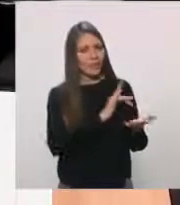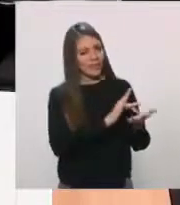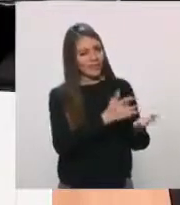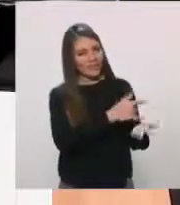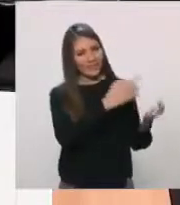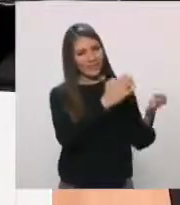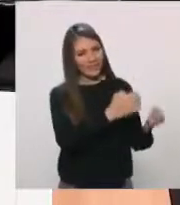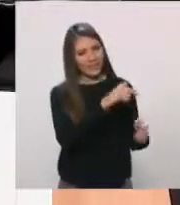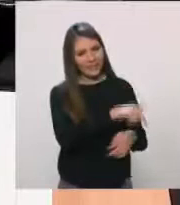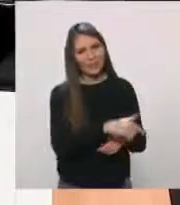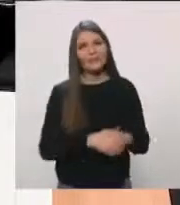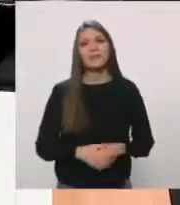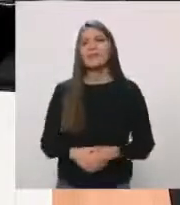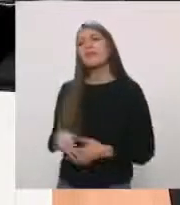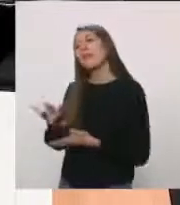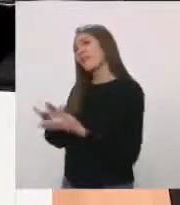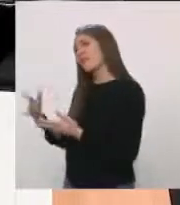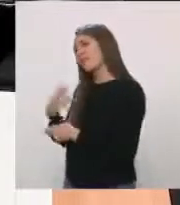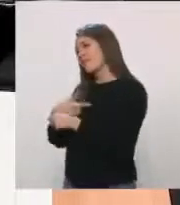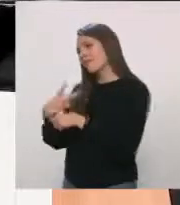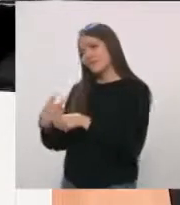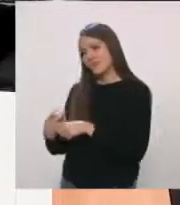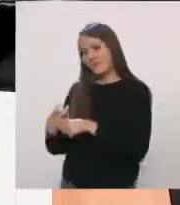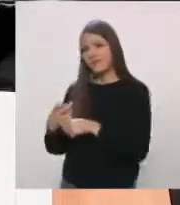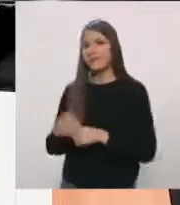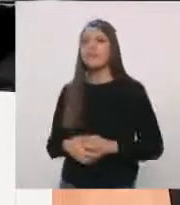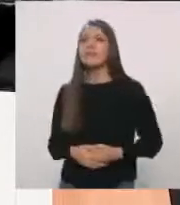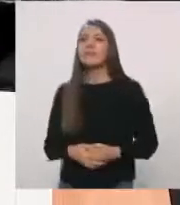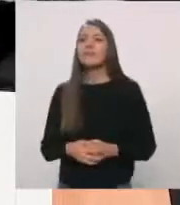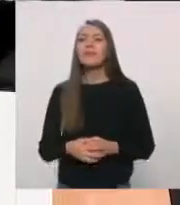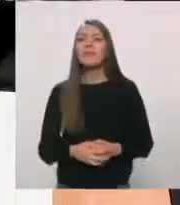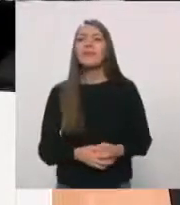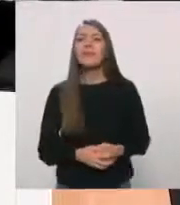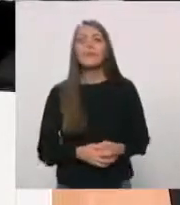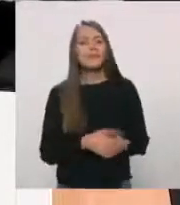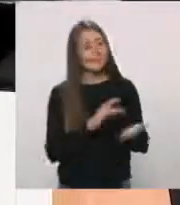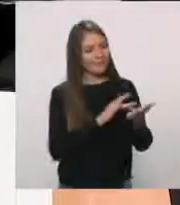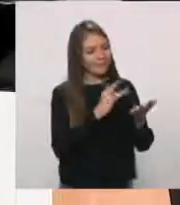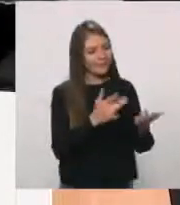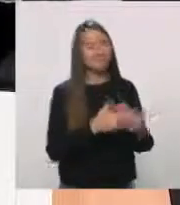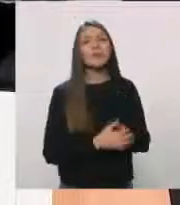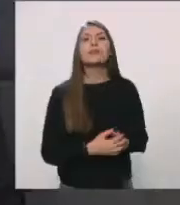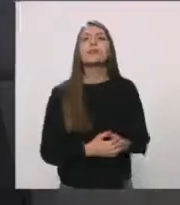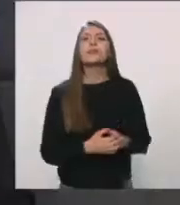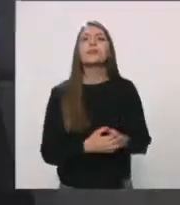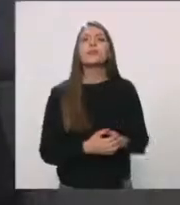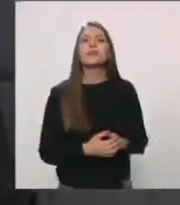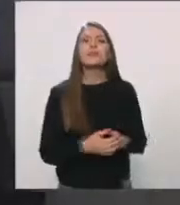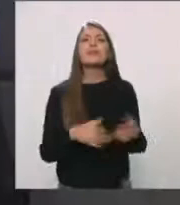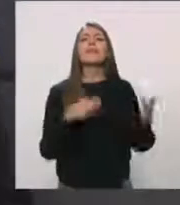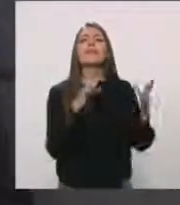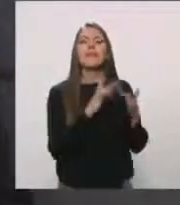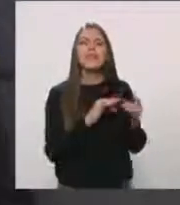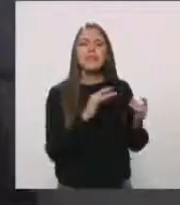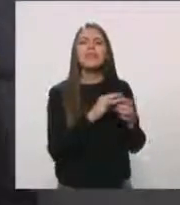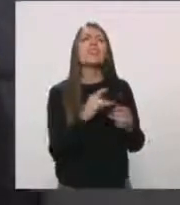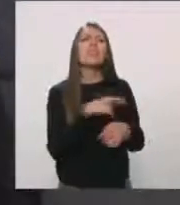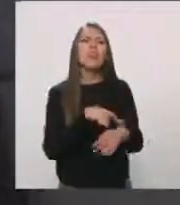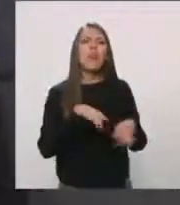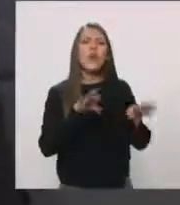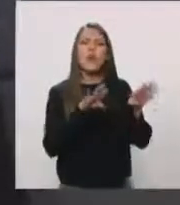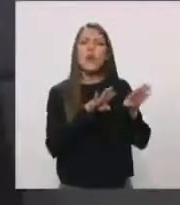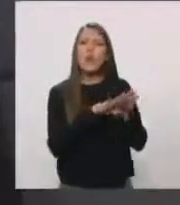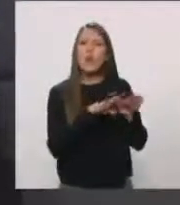Gracias a ti, Oli, por la invitación y poder estar con tu público. Muchas gracias. Y bueno, pues vamos a platicar sobre esto, Gina. ¿Cómo hacemos